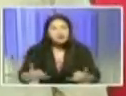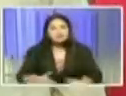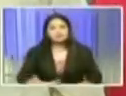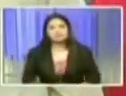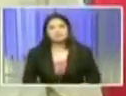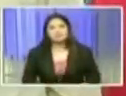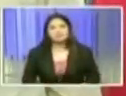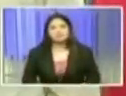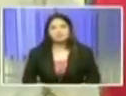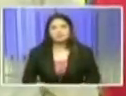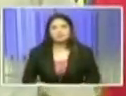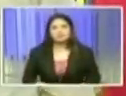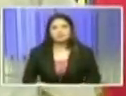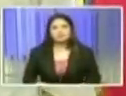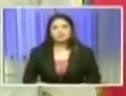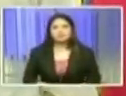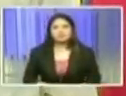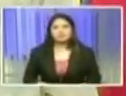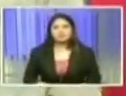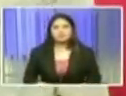hace falta, presidente.